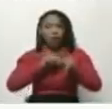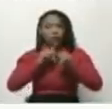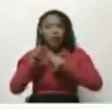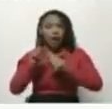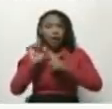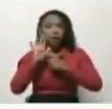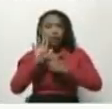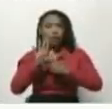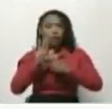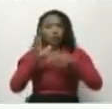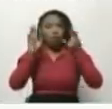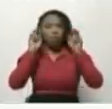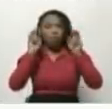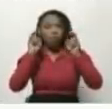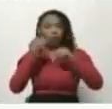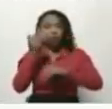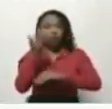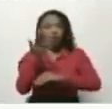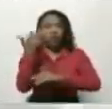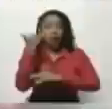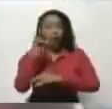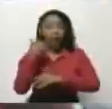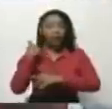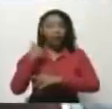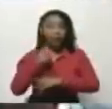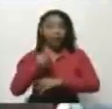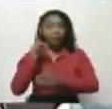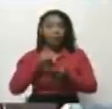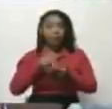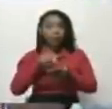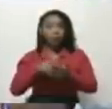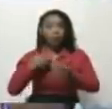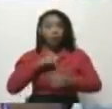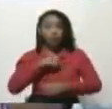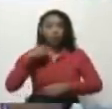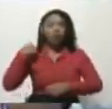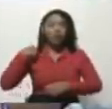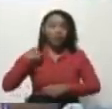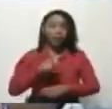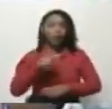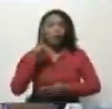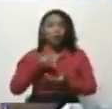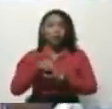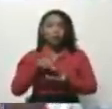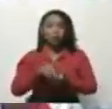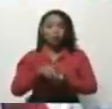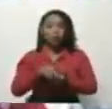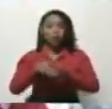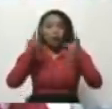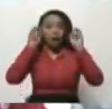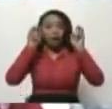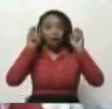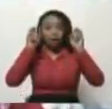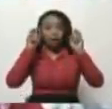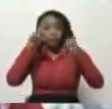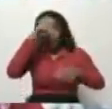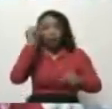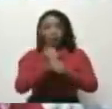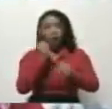aparece un concepto que ustedes tienen que tener muy presente, que nosotros debemos tener muy presente, y es el concepto del trabajo